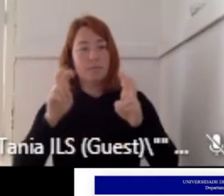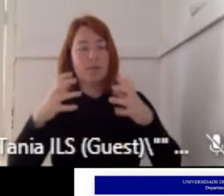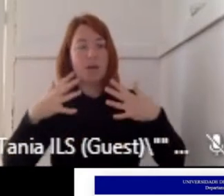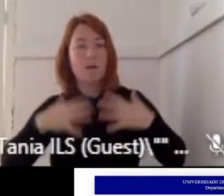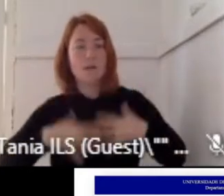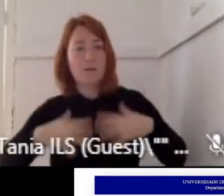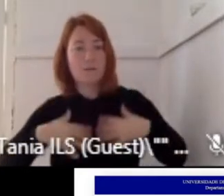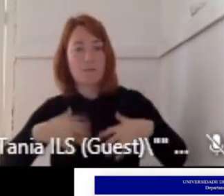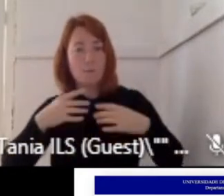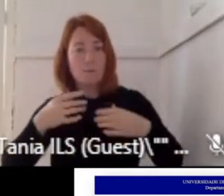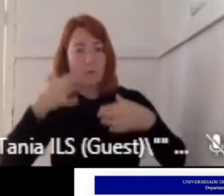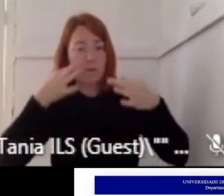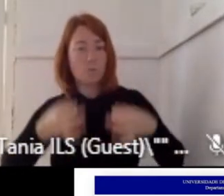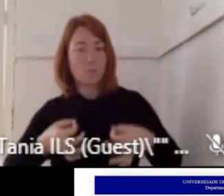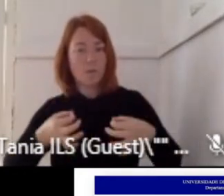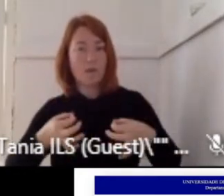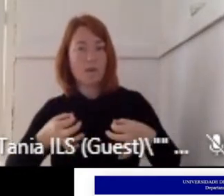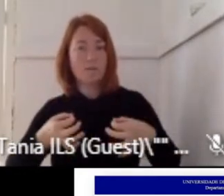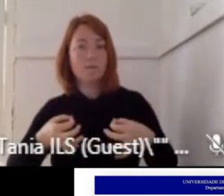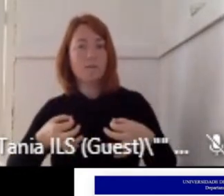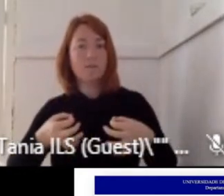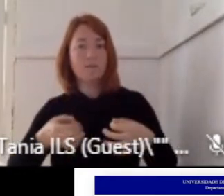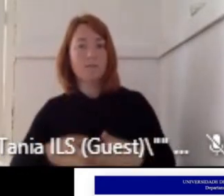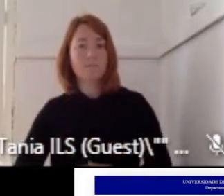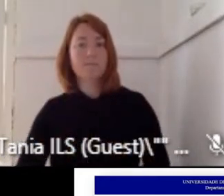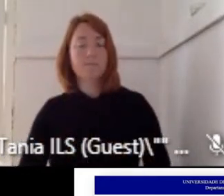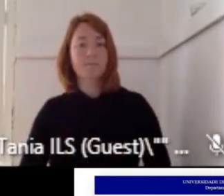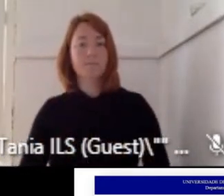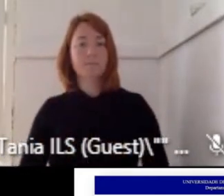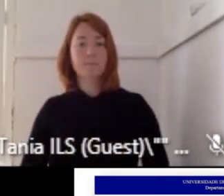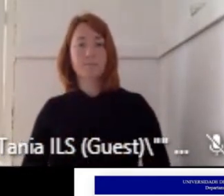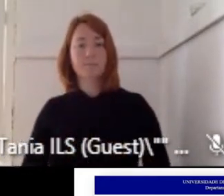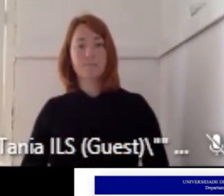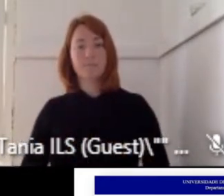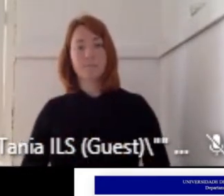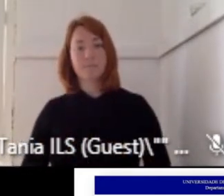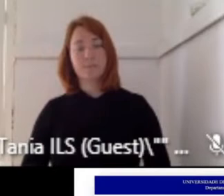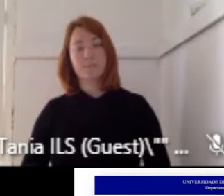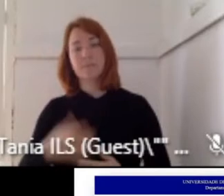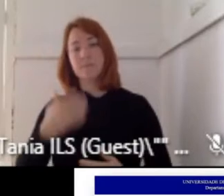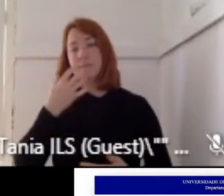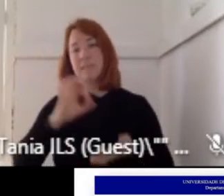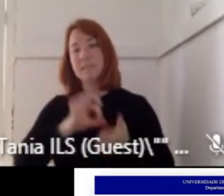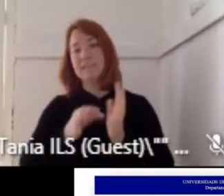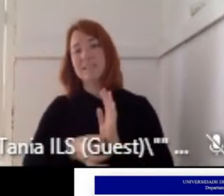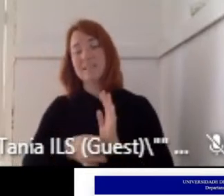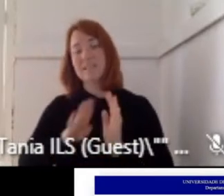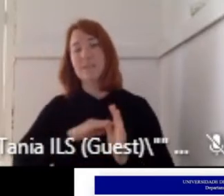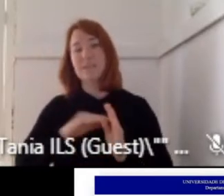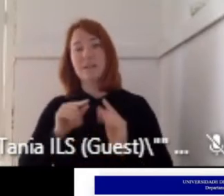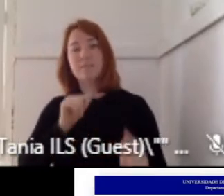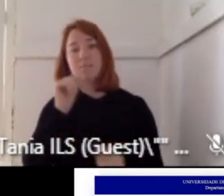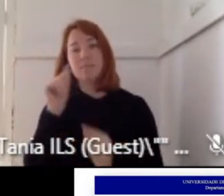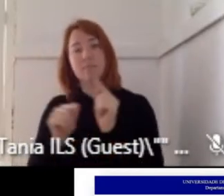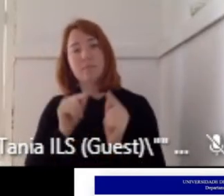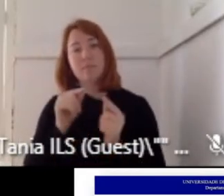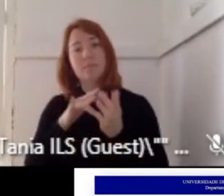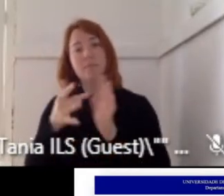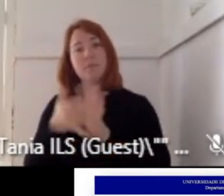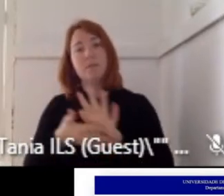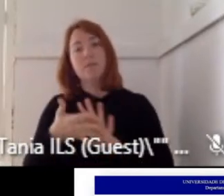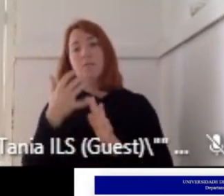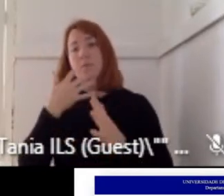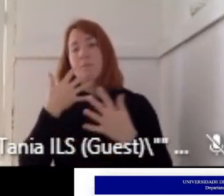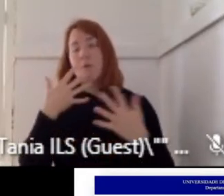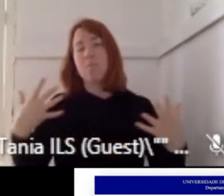de dinámica de la partícula, como hablamos, perdón, de sistemas de partículas, cuando hablamos de